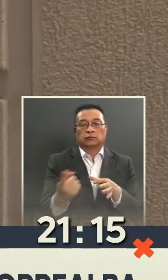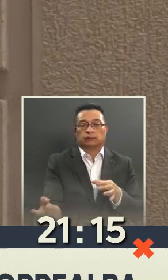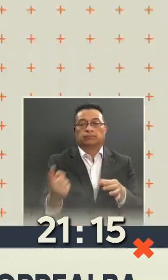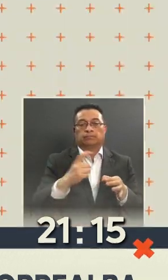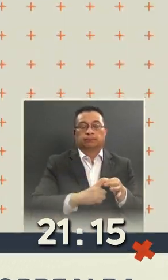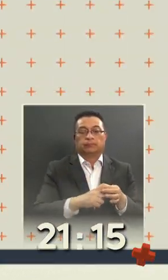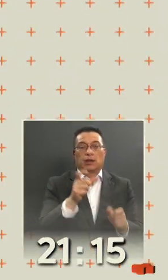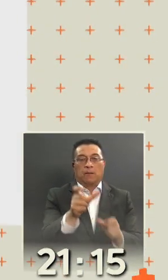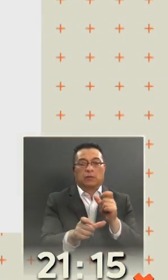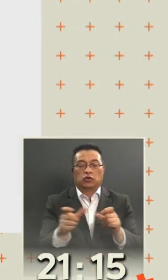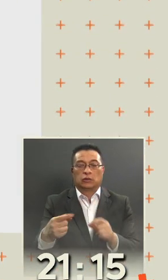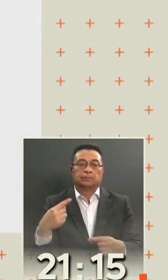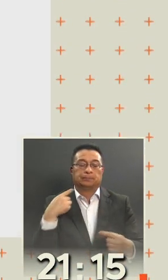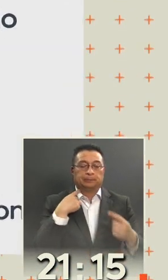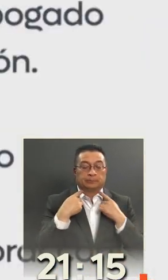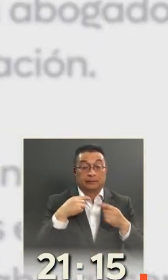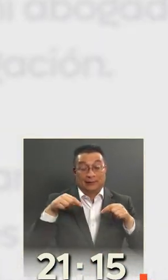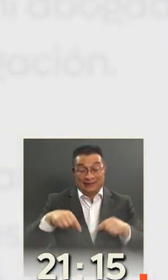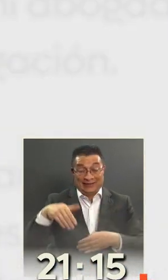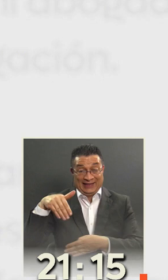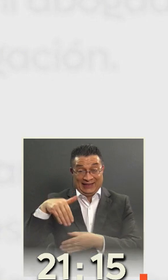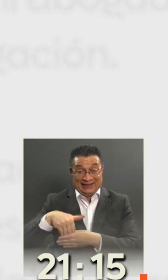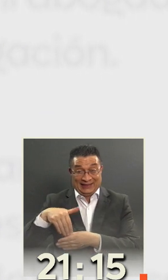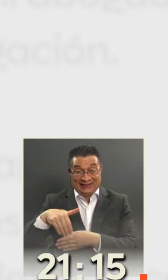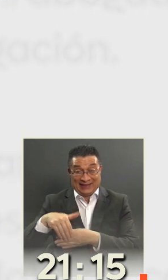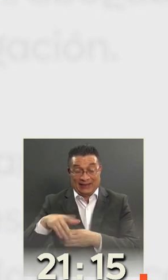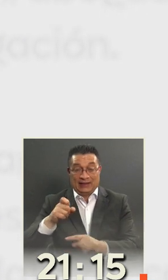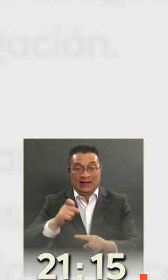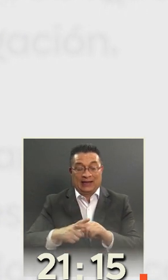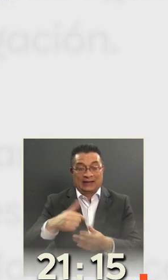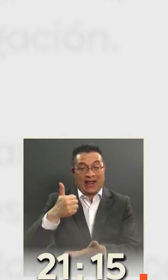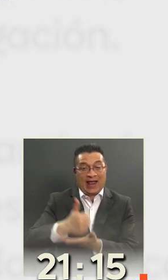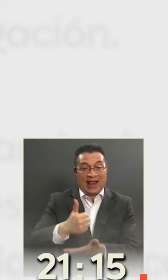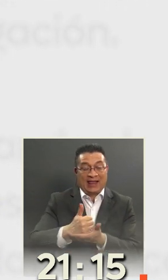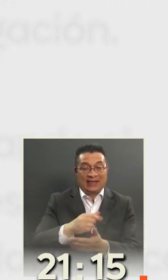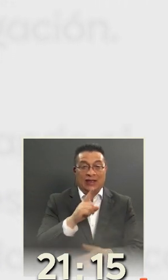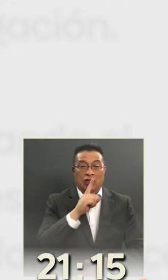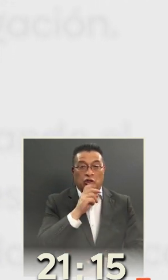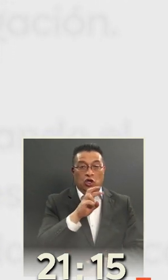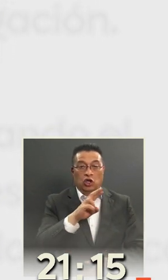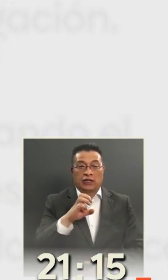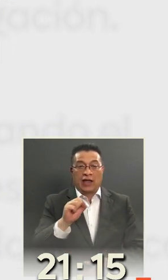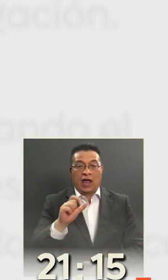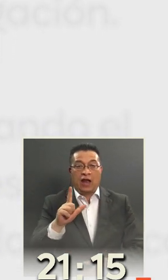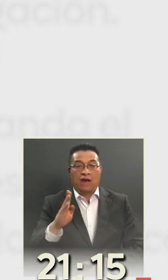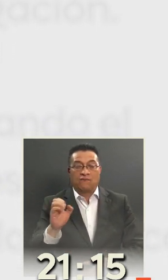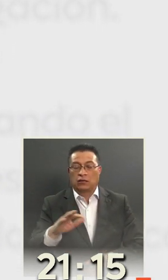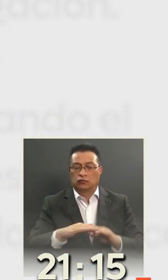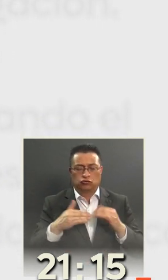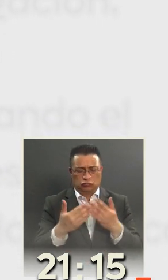personas afectadas. Esta tarde, y a través de un comunicado, el exalcalde Raúl Torrealba señaló que prestará toda la